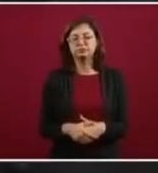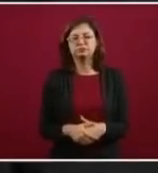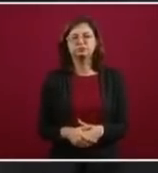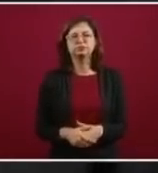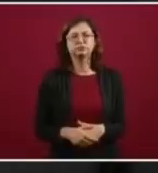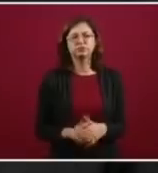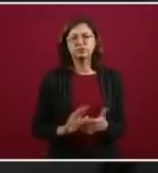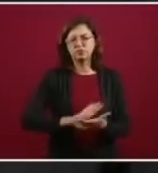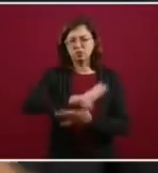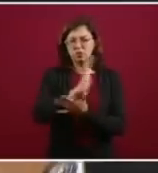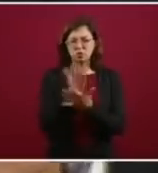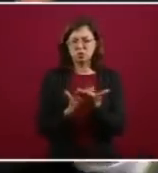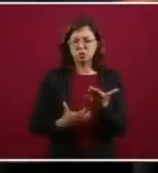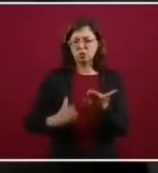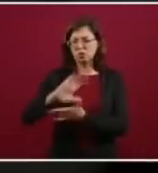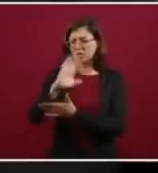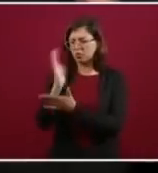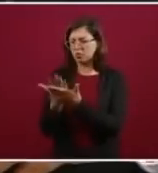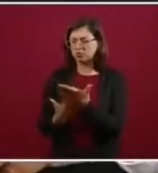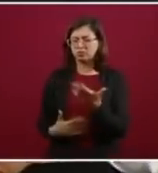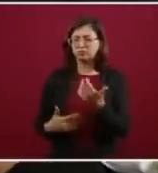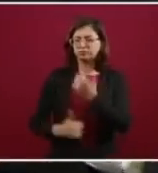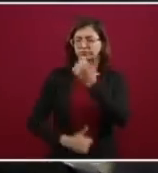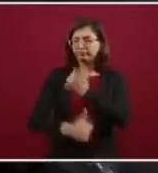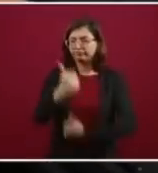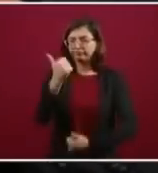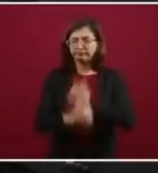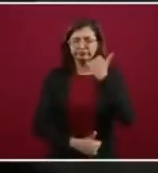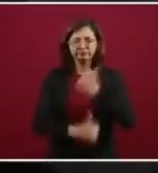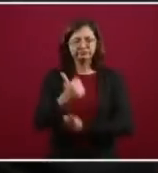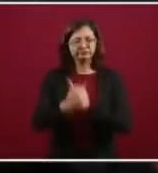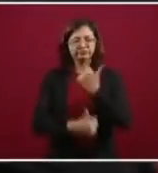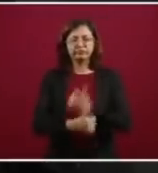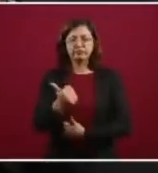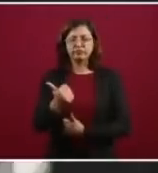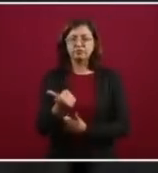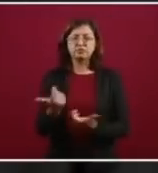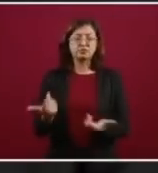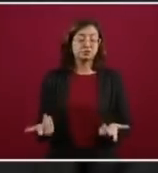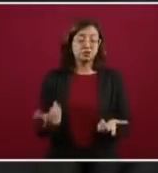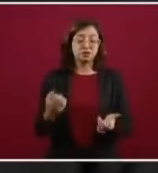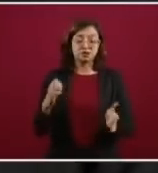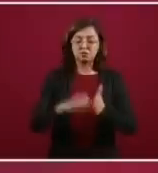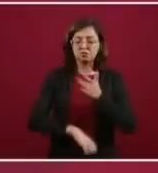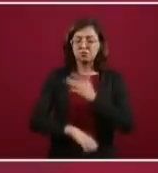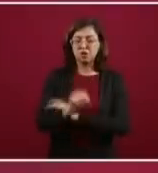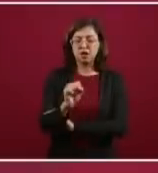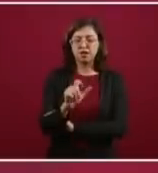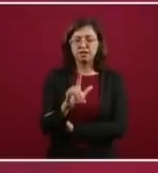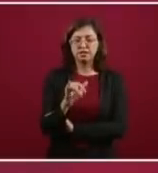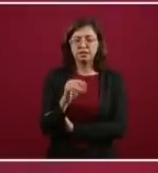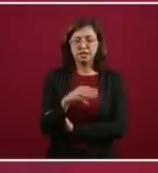hasta empresas nacionales como las de Slim.